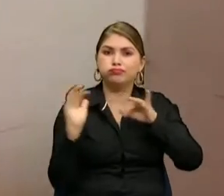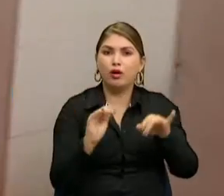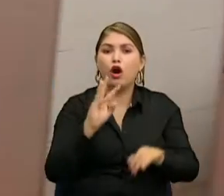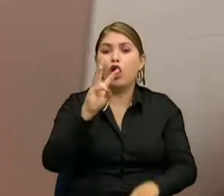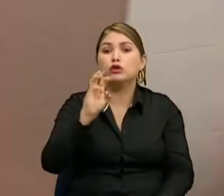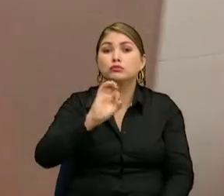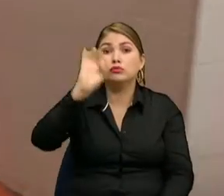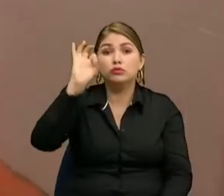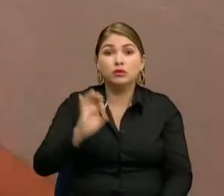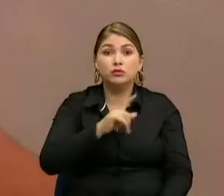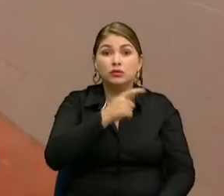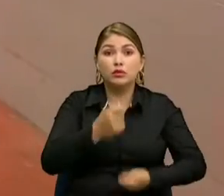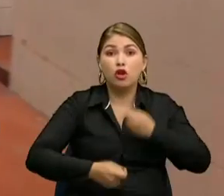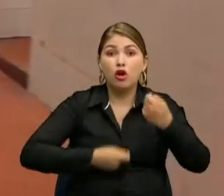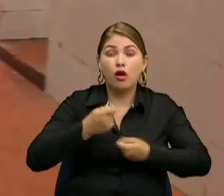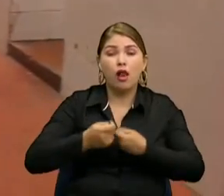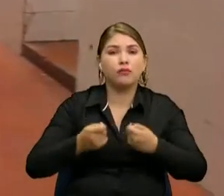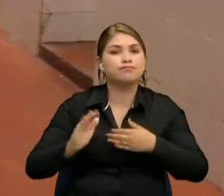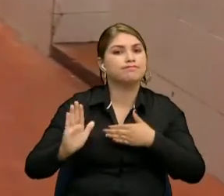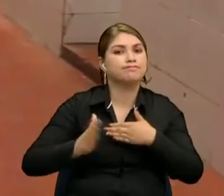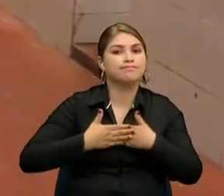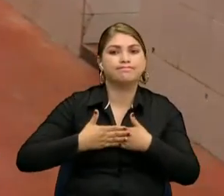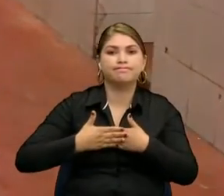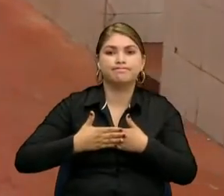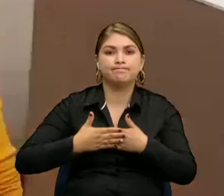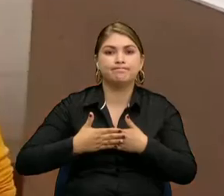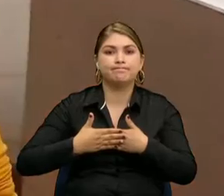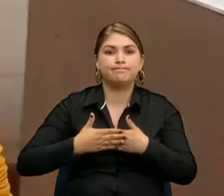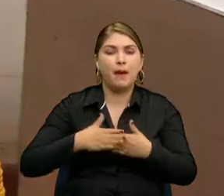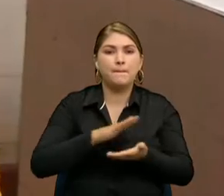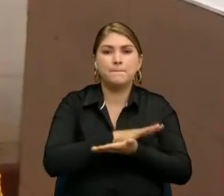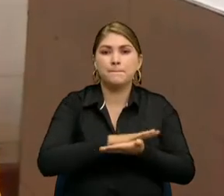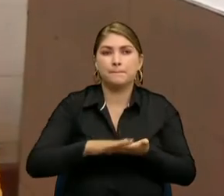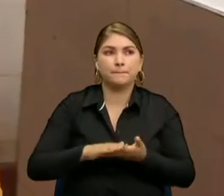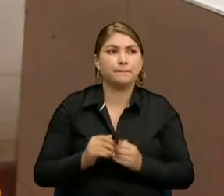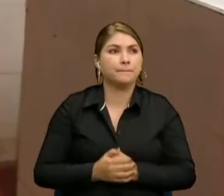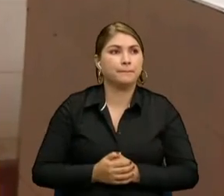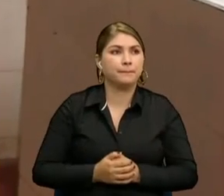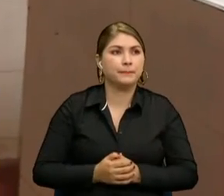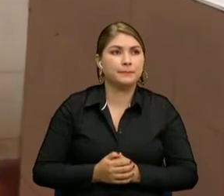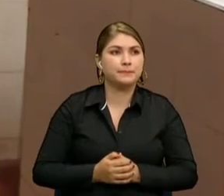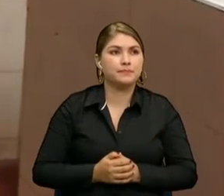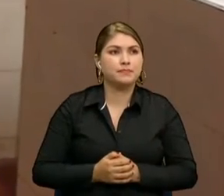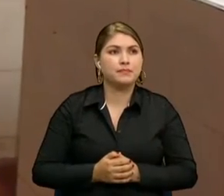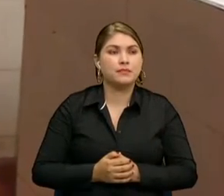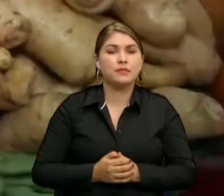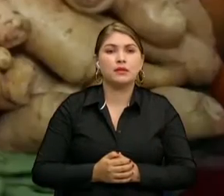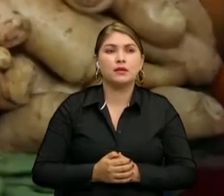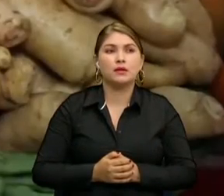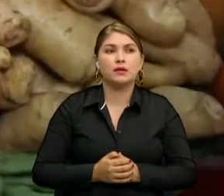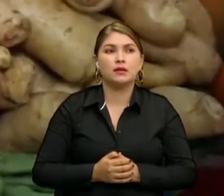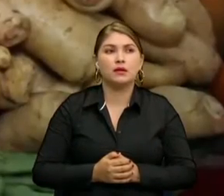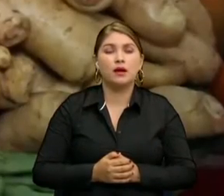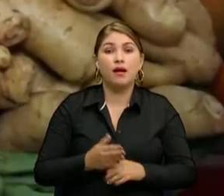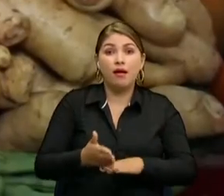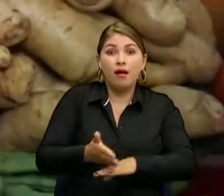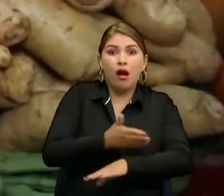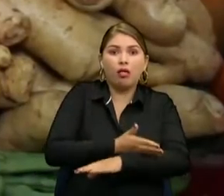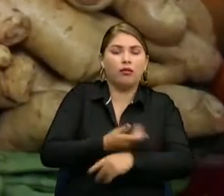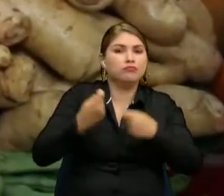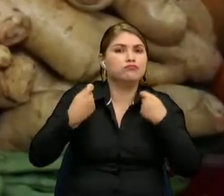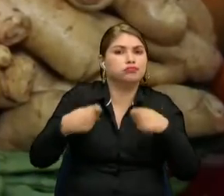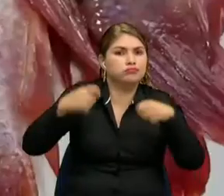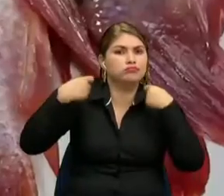del 80% de sus locales están desocupados. Si organizan el centro mercado funciona. Antes aquí se